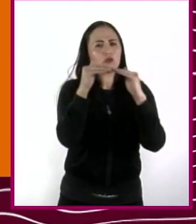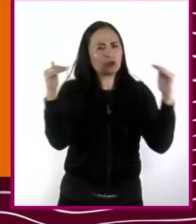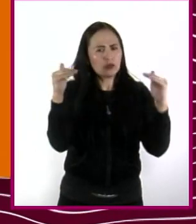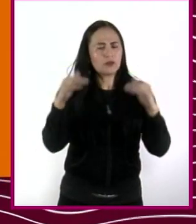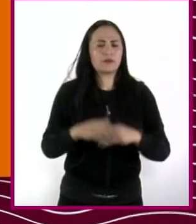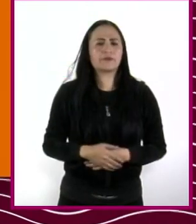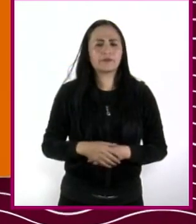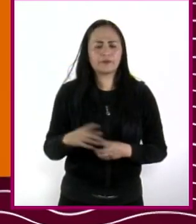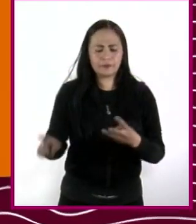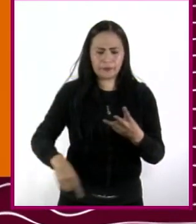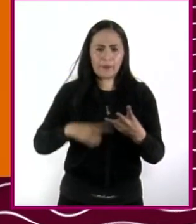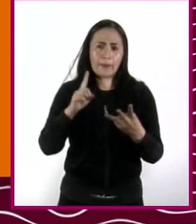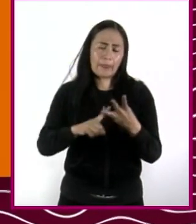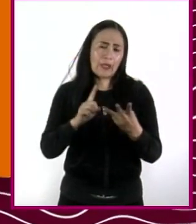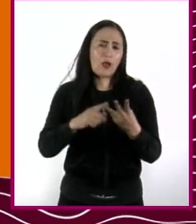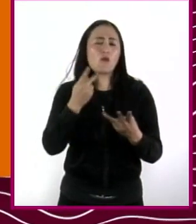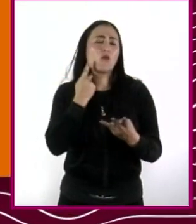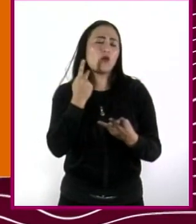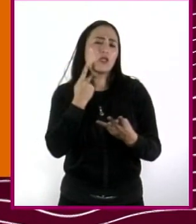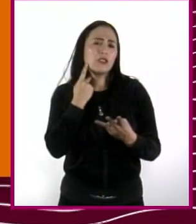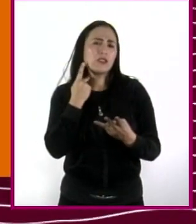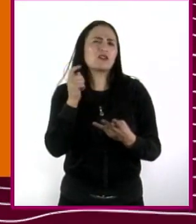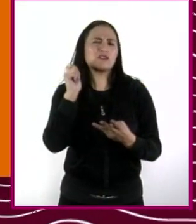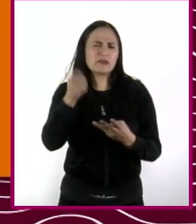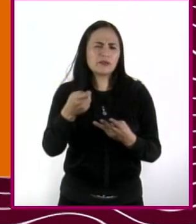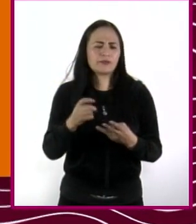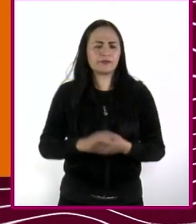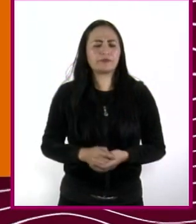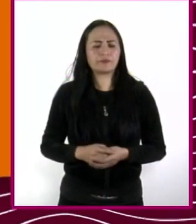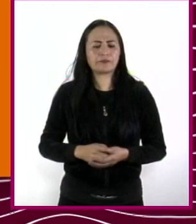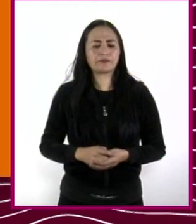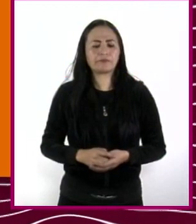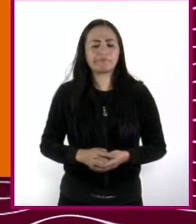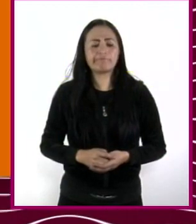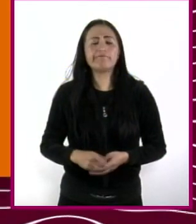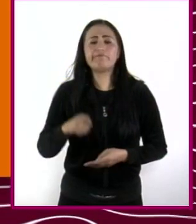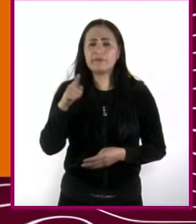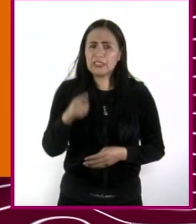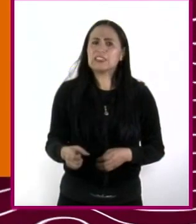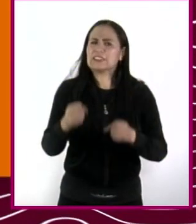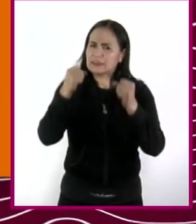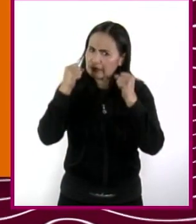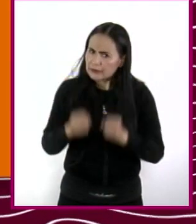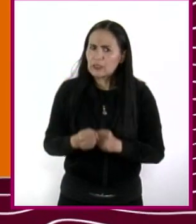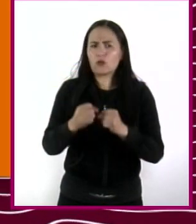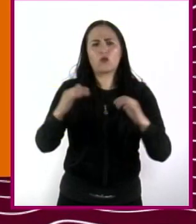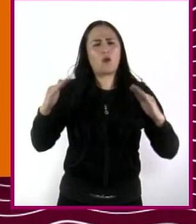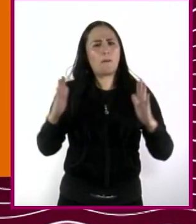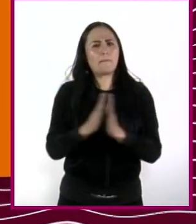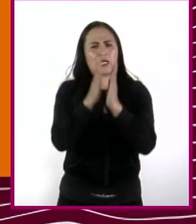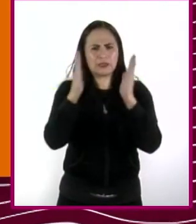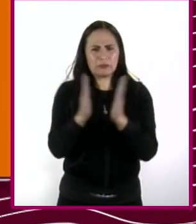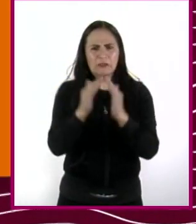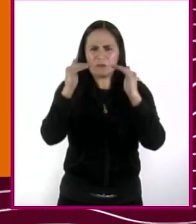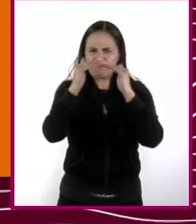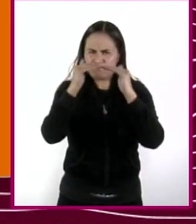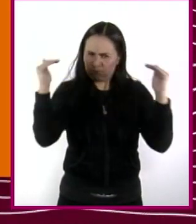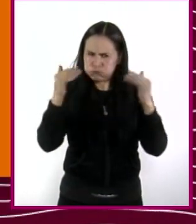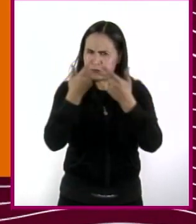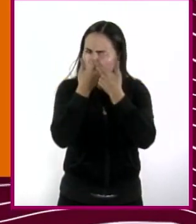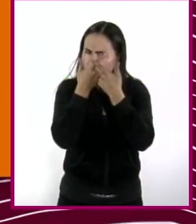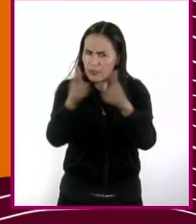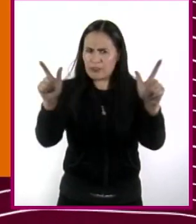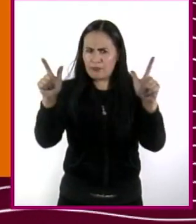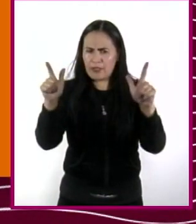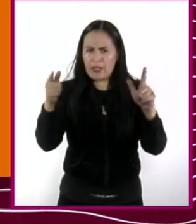mientras que en el escenario político se construyó un proyecto que reafirmaba la democracia liberal, que era opuesta a